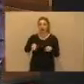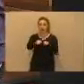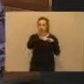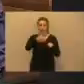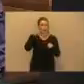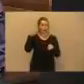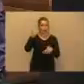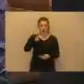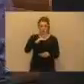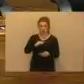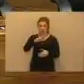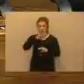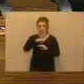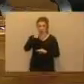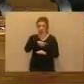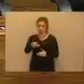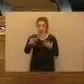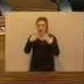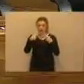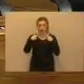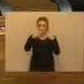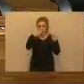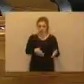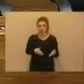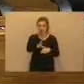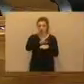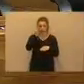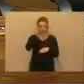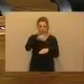capacidad? Gracias, señoría. Señora consejera de Hacienda, tiene la palabra.